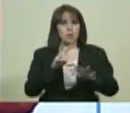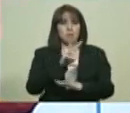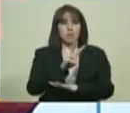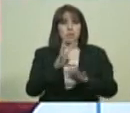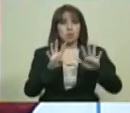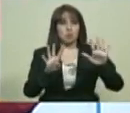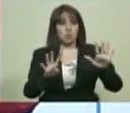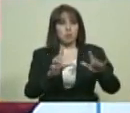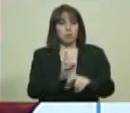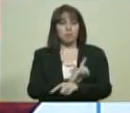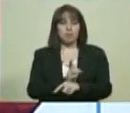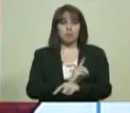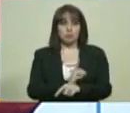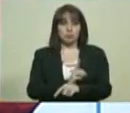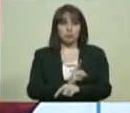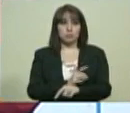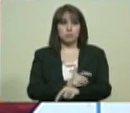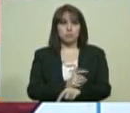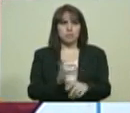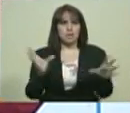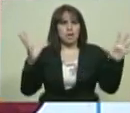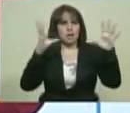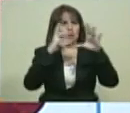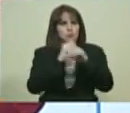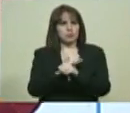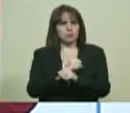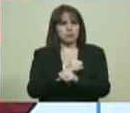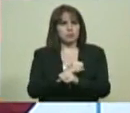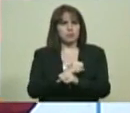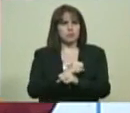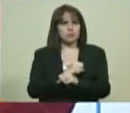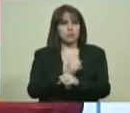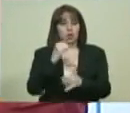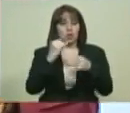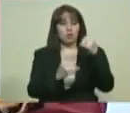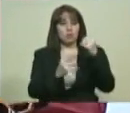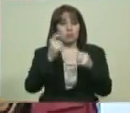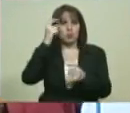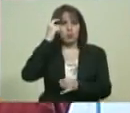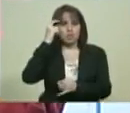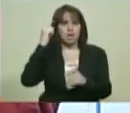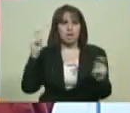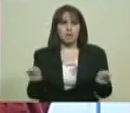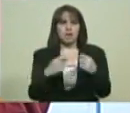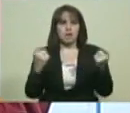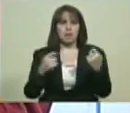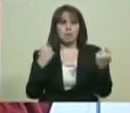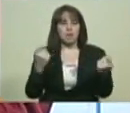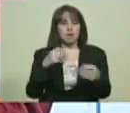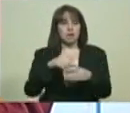9:29 minutos de la noche del último día de campaña electoral,